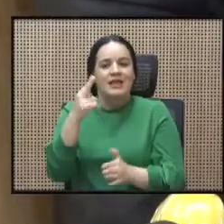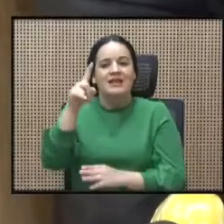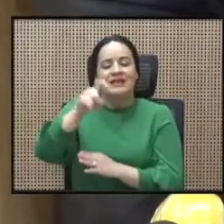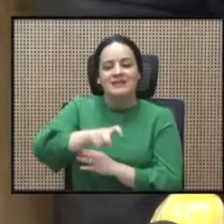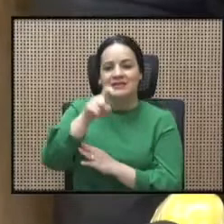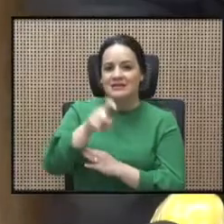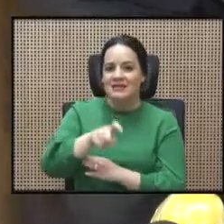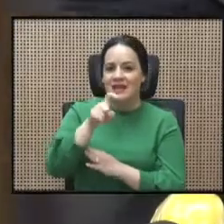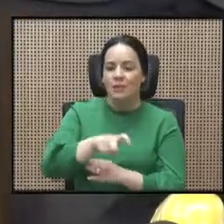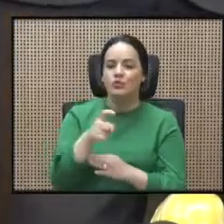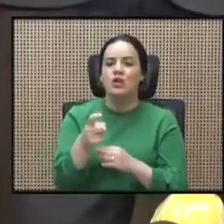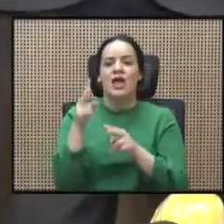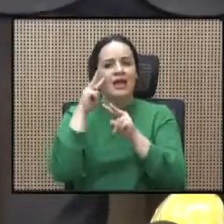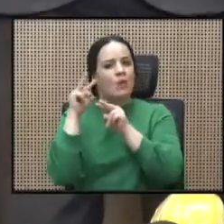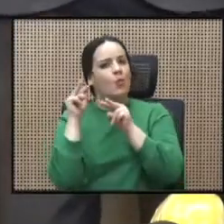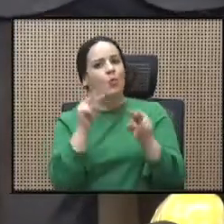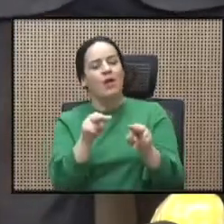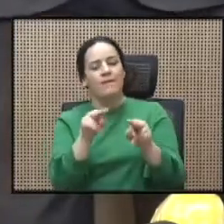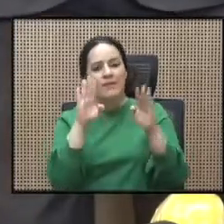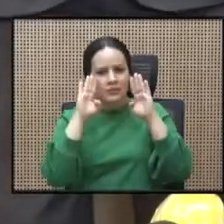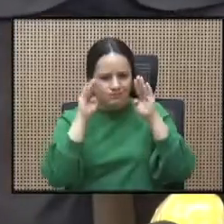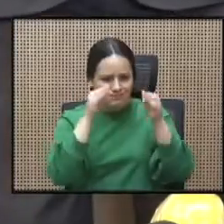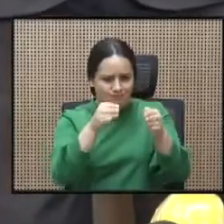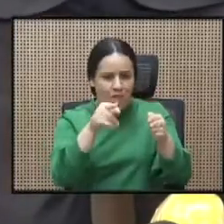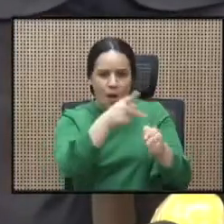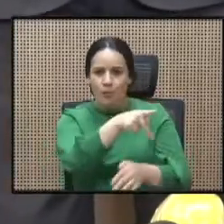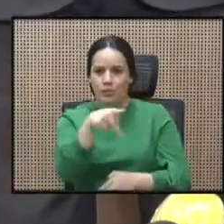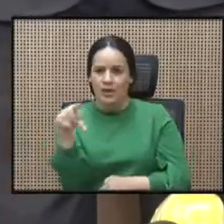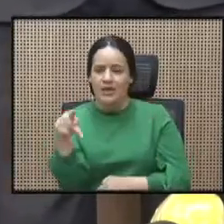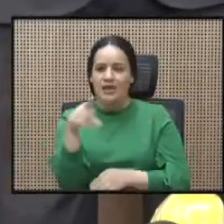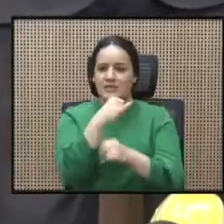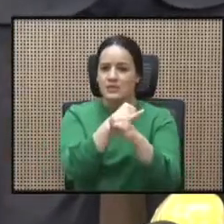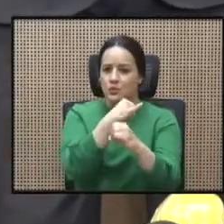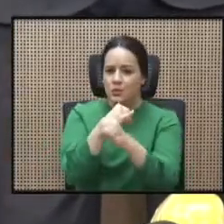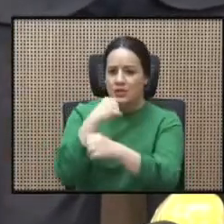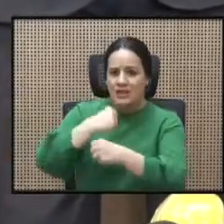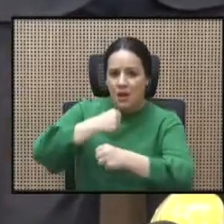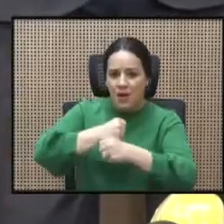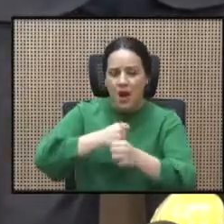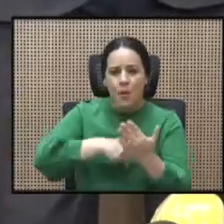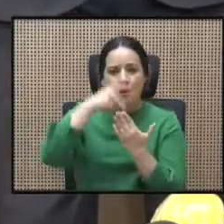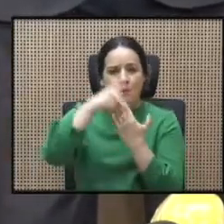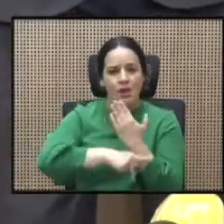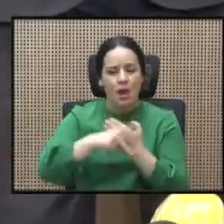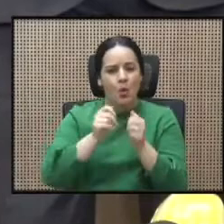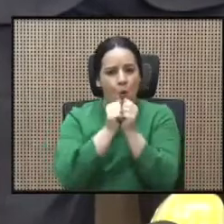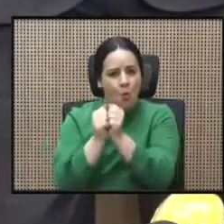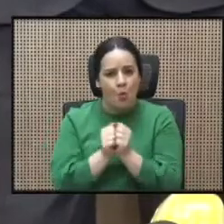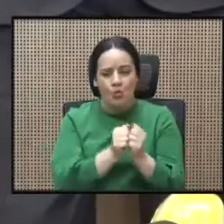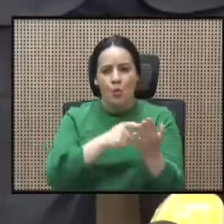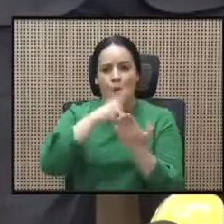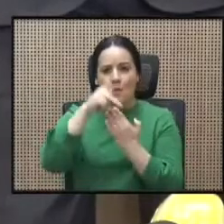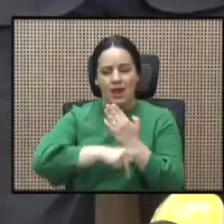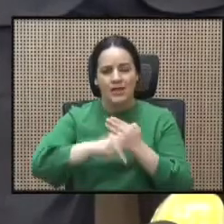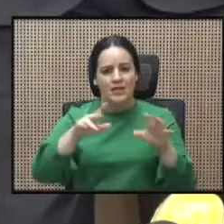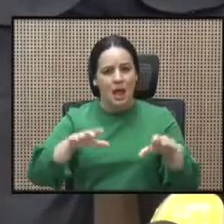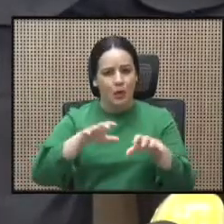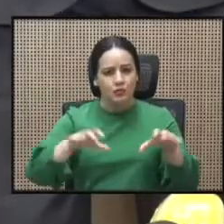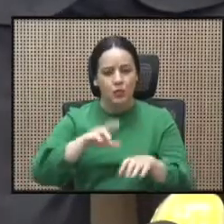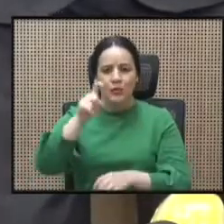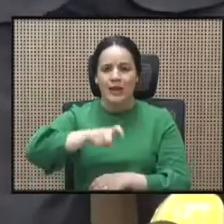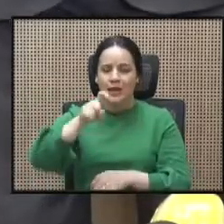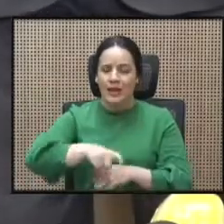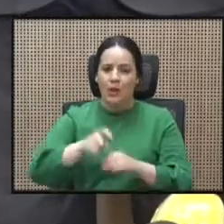la ley la vara manifestó que uno de los grandes problemas del país es la corrupción política que afecta el desarrollo económico y social